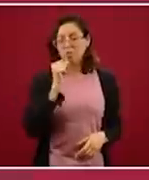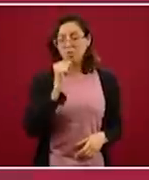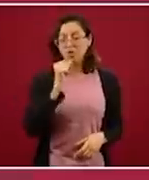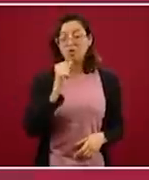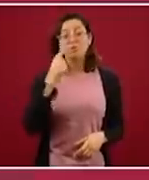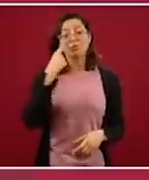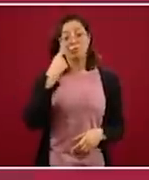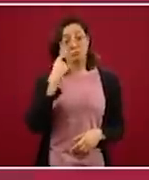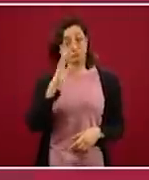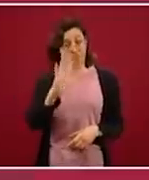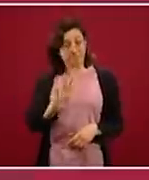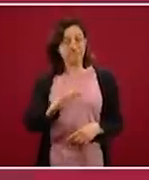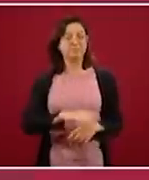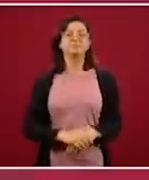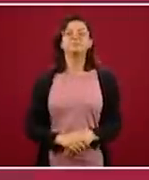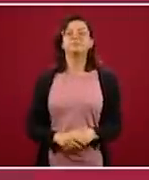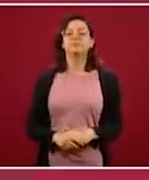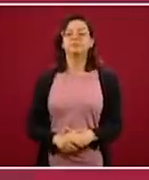Fíjense desde cuándo.